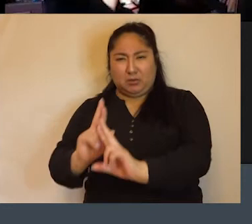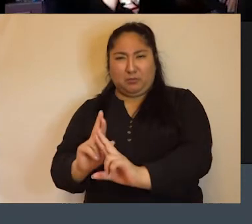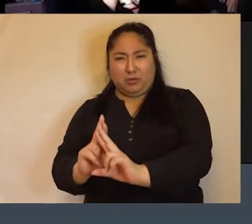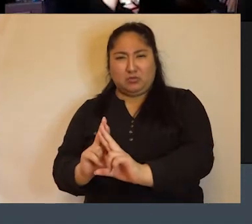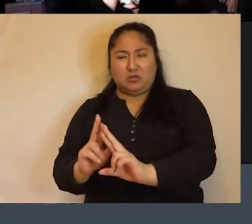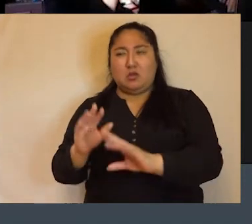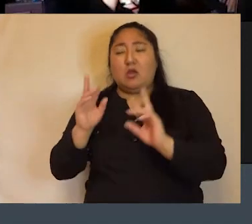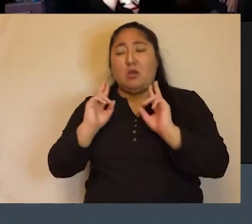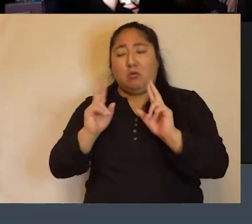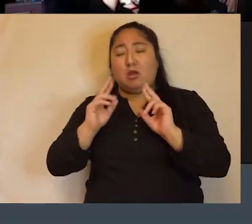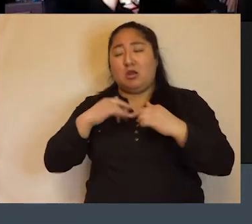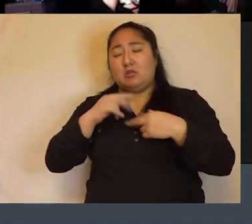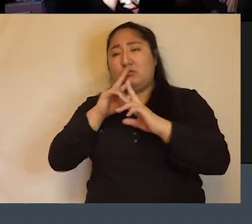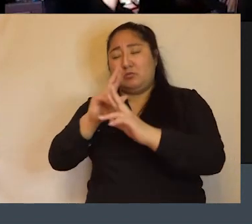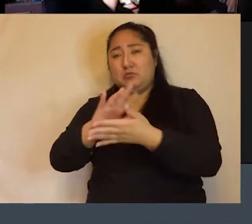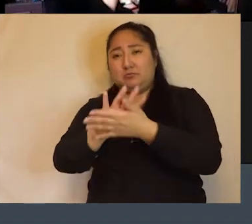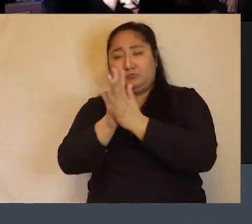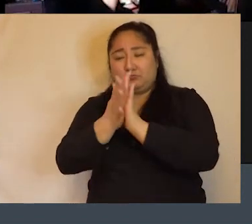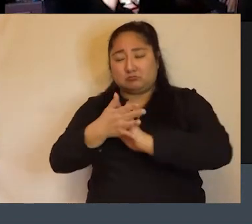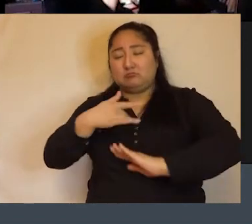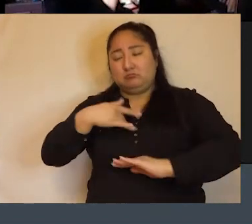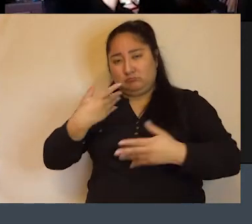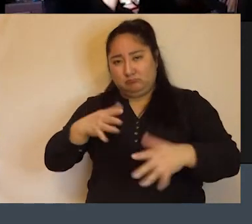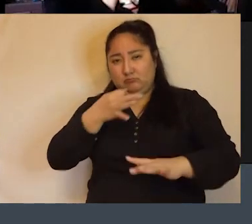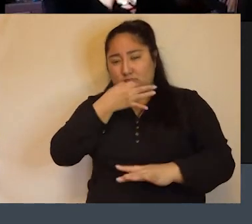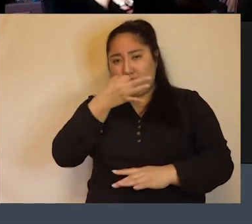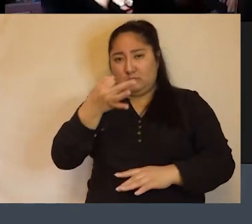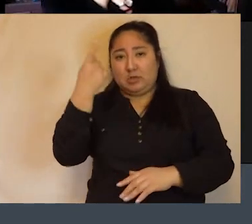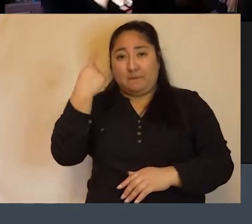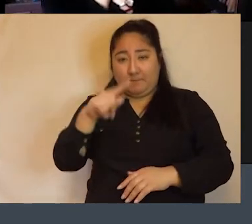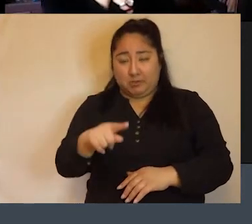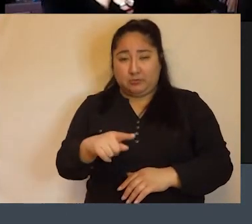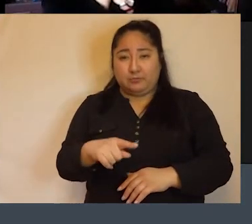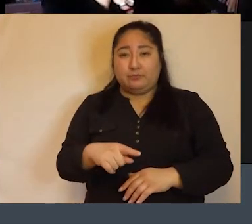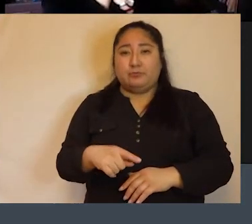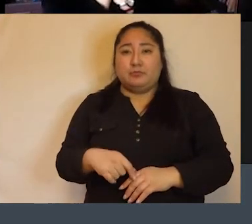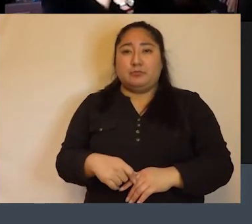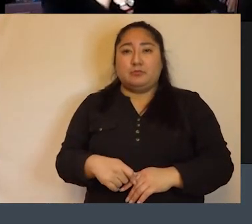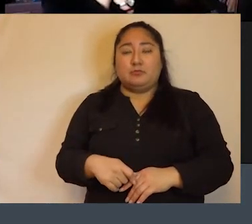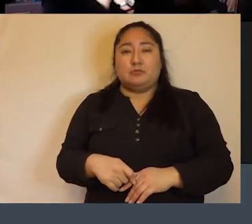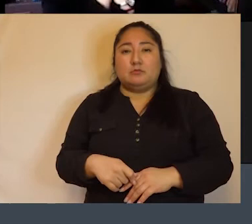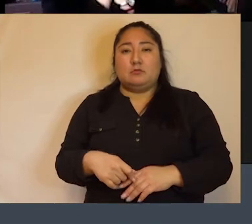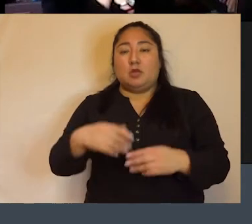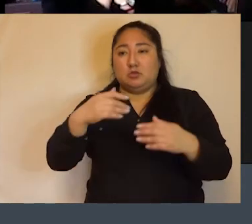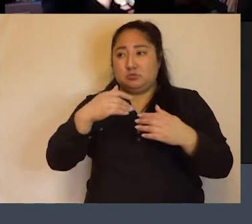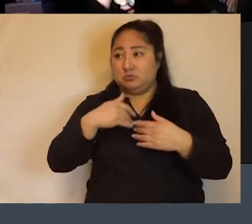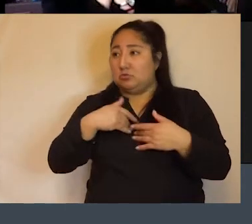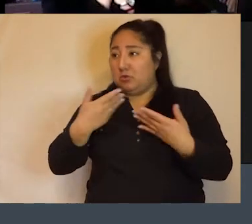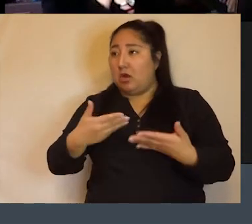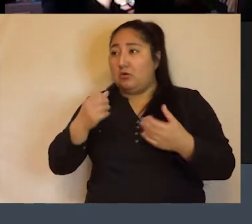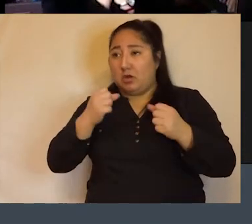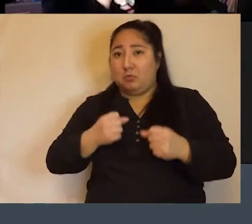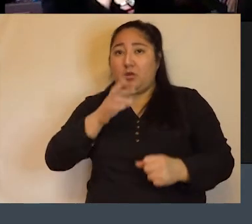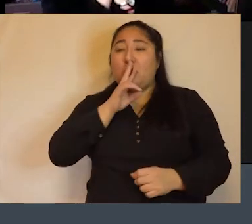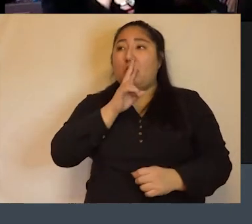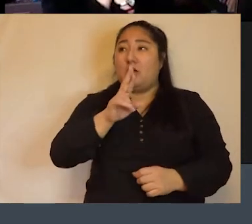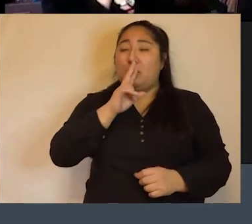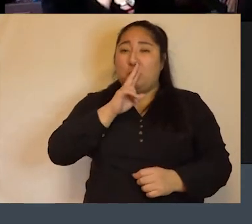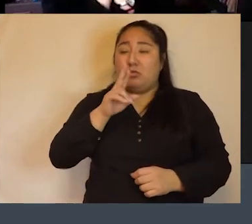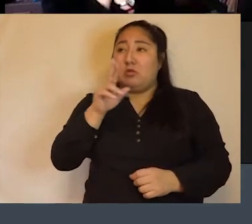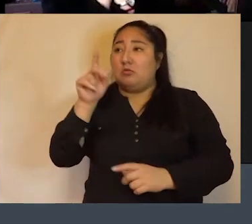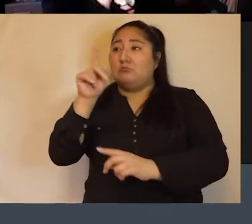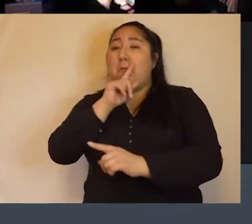que espero haber contestado varias de ellas en lo que acabo de decir, pero que por supuesto estoy dispuesta